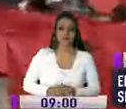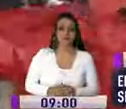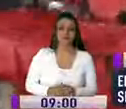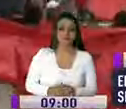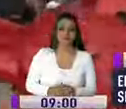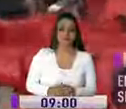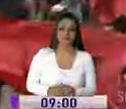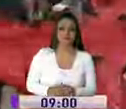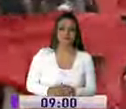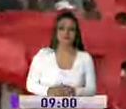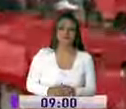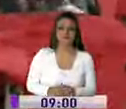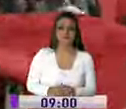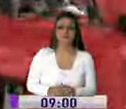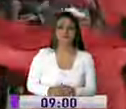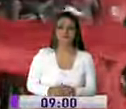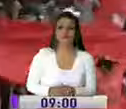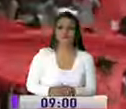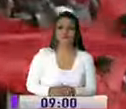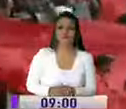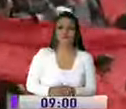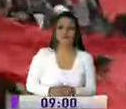Gallo.